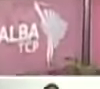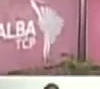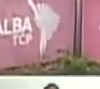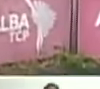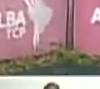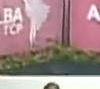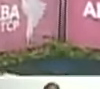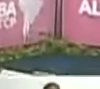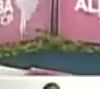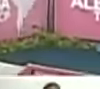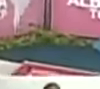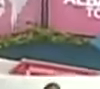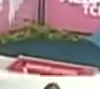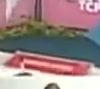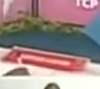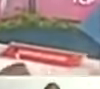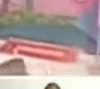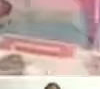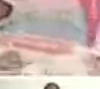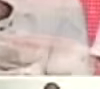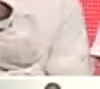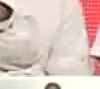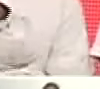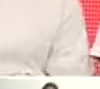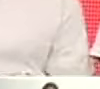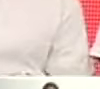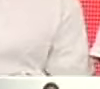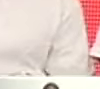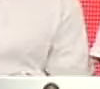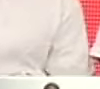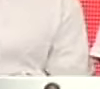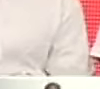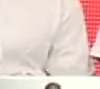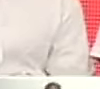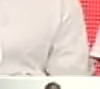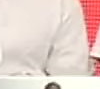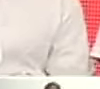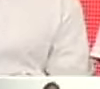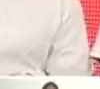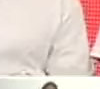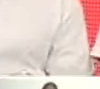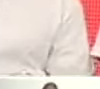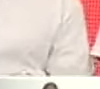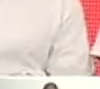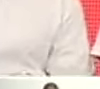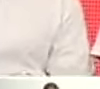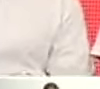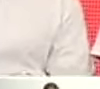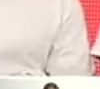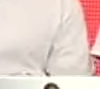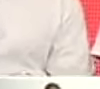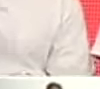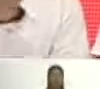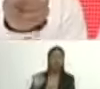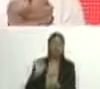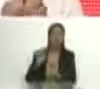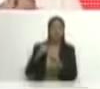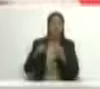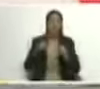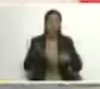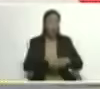sanciones desde Estados Unidos, que pretendió destruir Petrocaribe. Lo detuvo, pero no lo